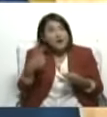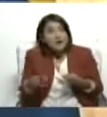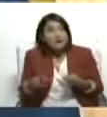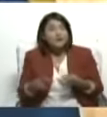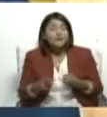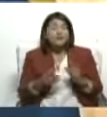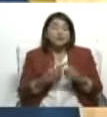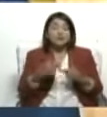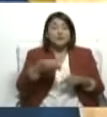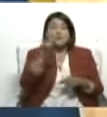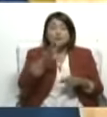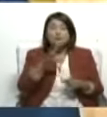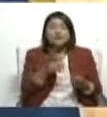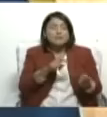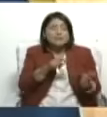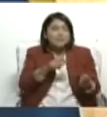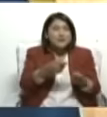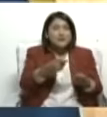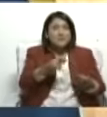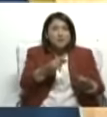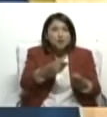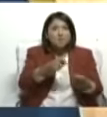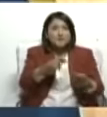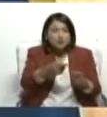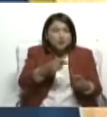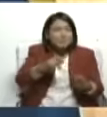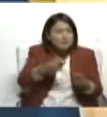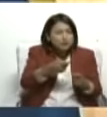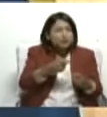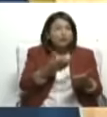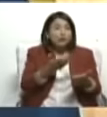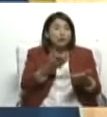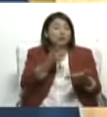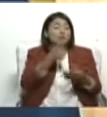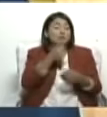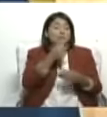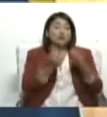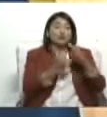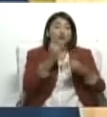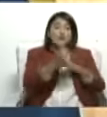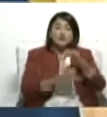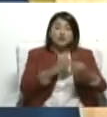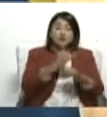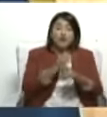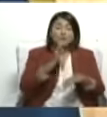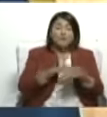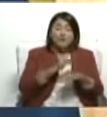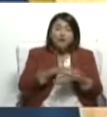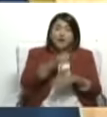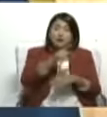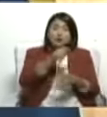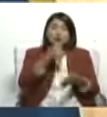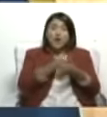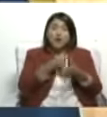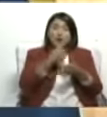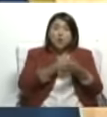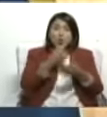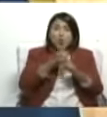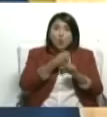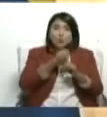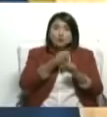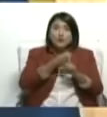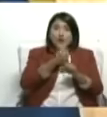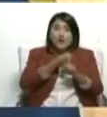ejerciendo presión en los organismos internacionales, además de una batalla, digamos, por la verdad, por la justicia,